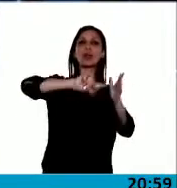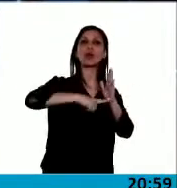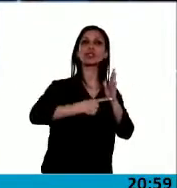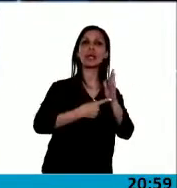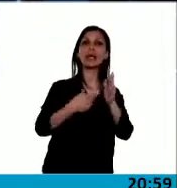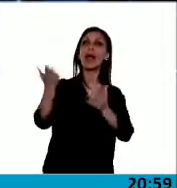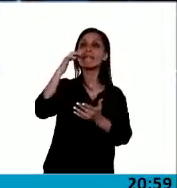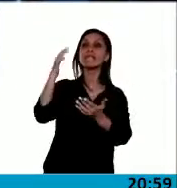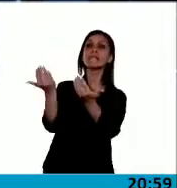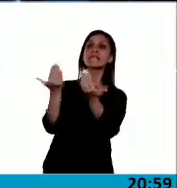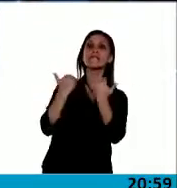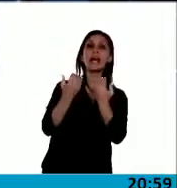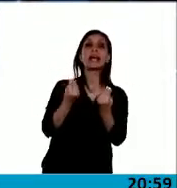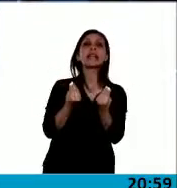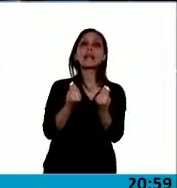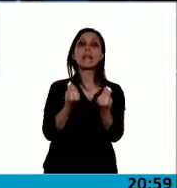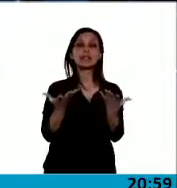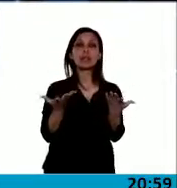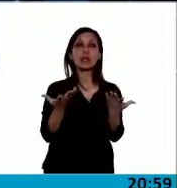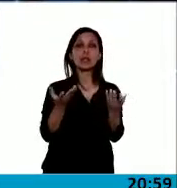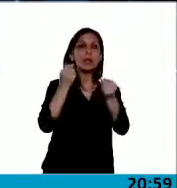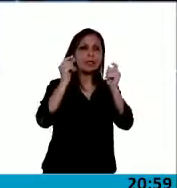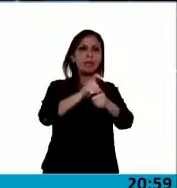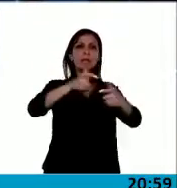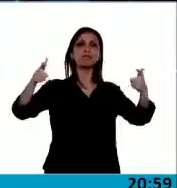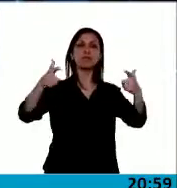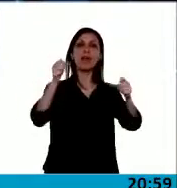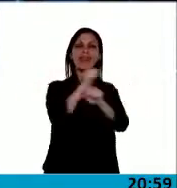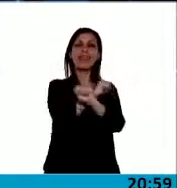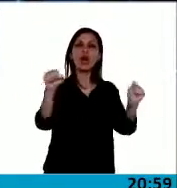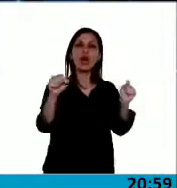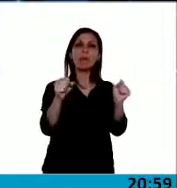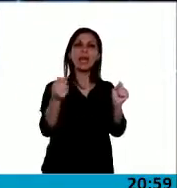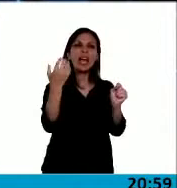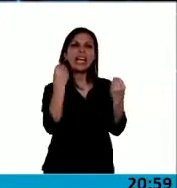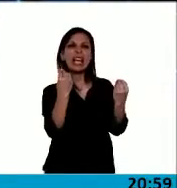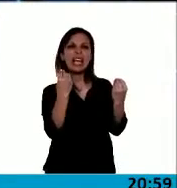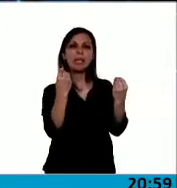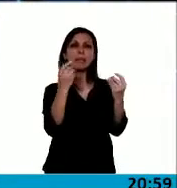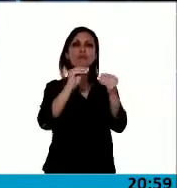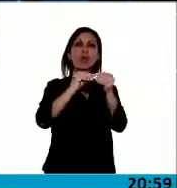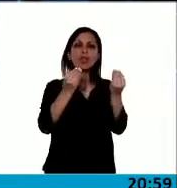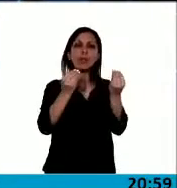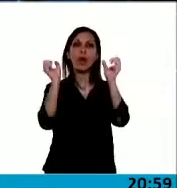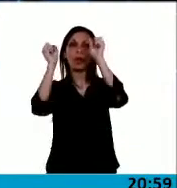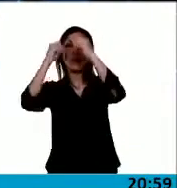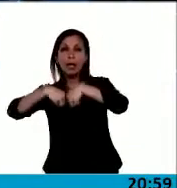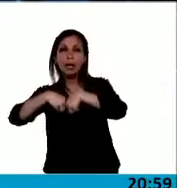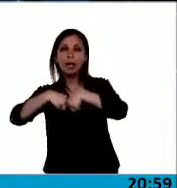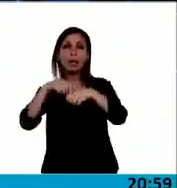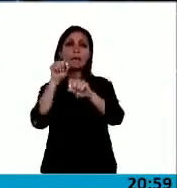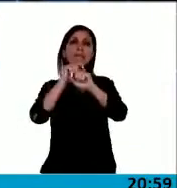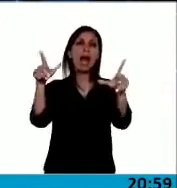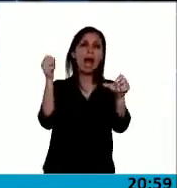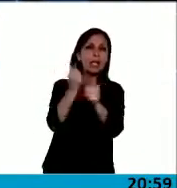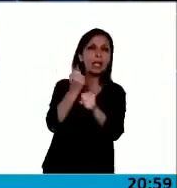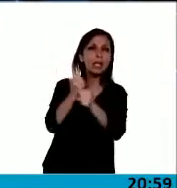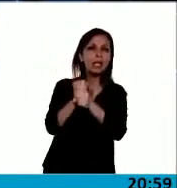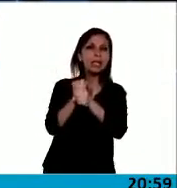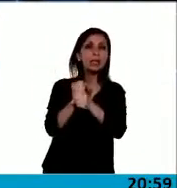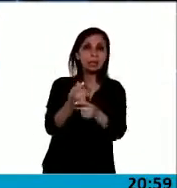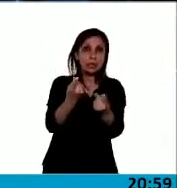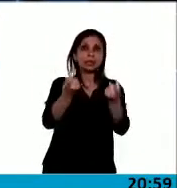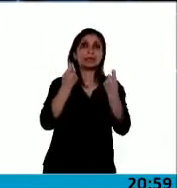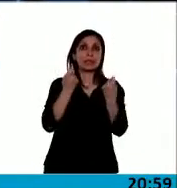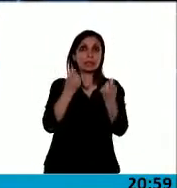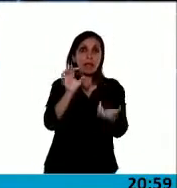pasó. Si hubo ocultamiento, si hubo negligencia. Nosotros realmente queremos saber. ¿Y quién mejor